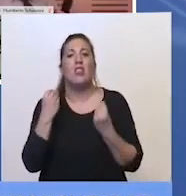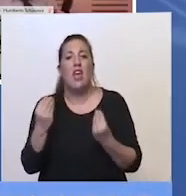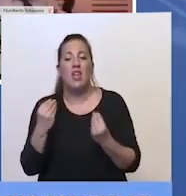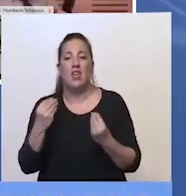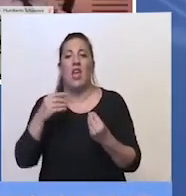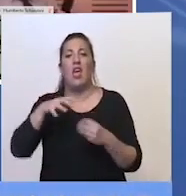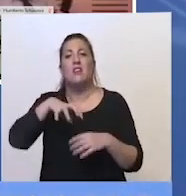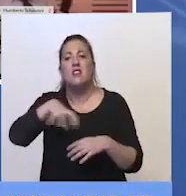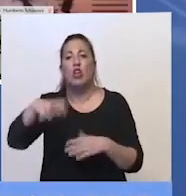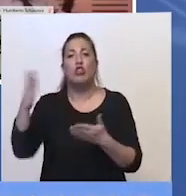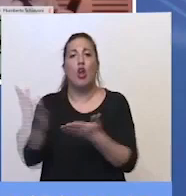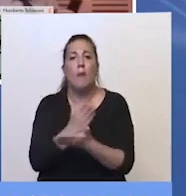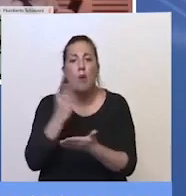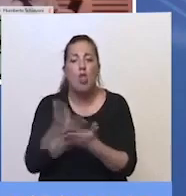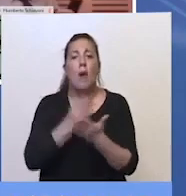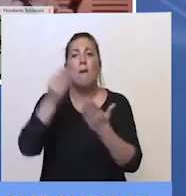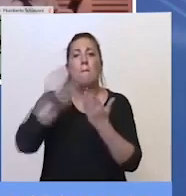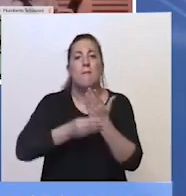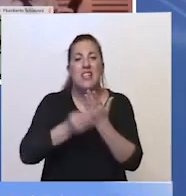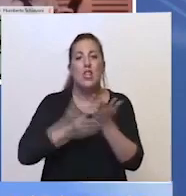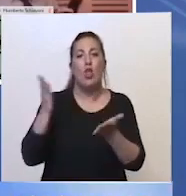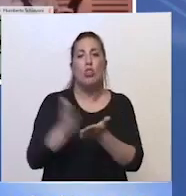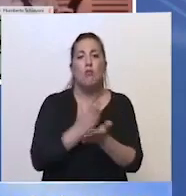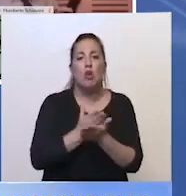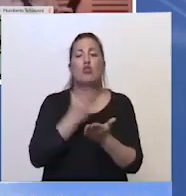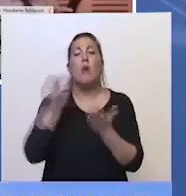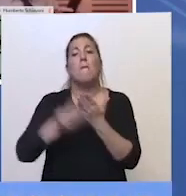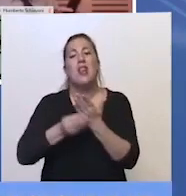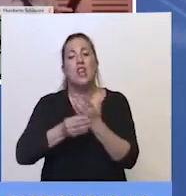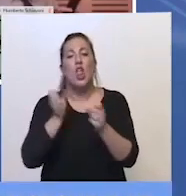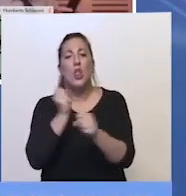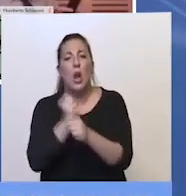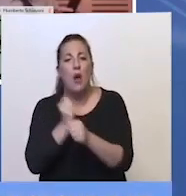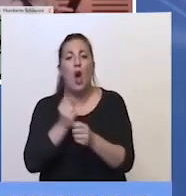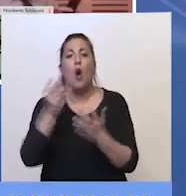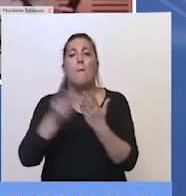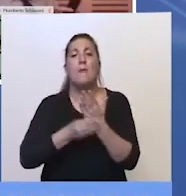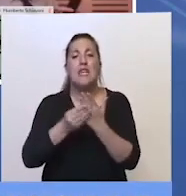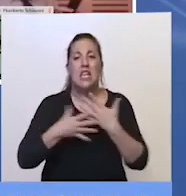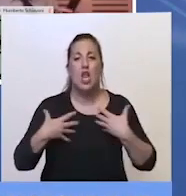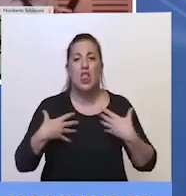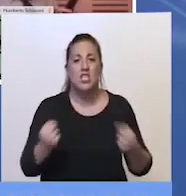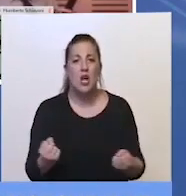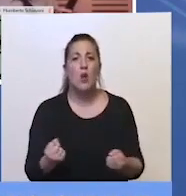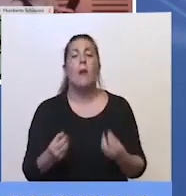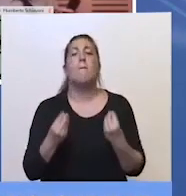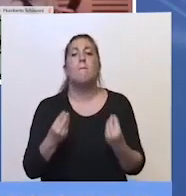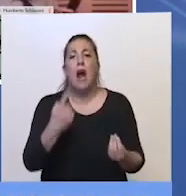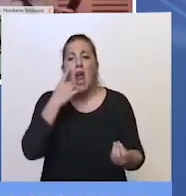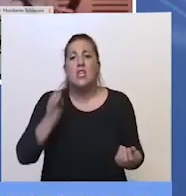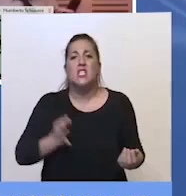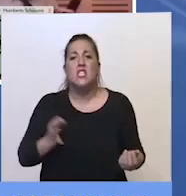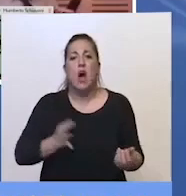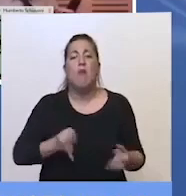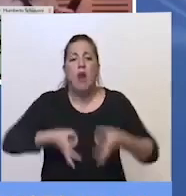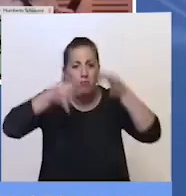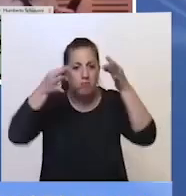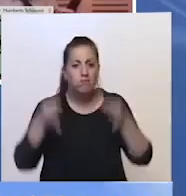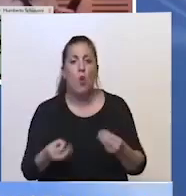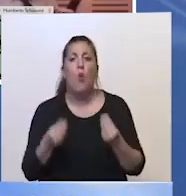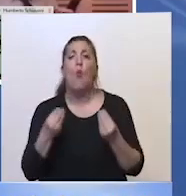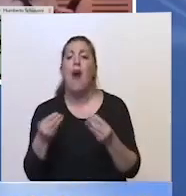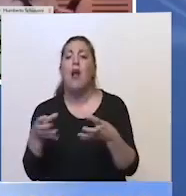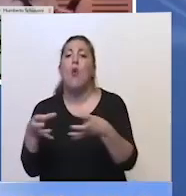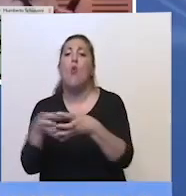el Ministerio de la Producción, el Ministerio de Trabajo y el Ministerio de Salud, como para determinar cuáles son los grupos de